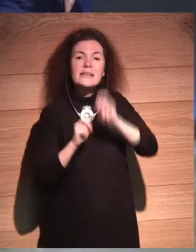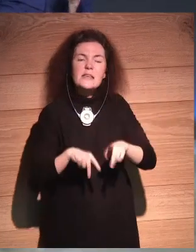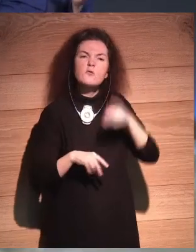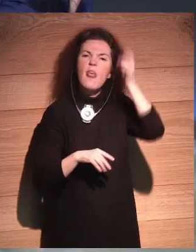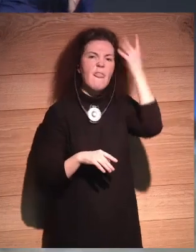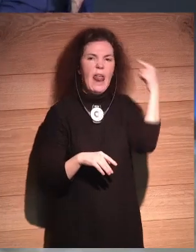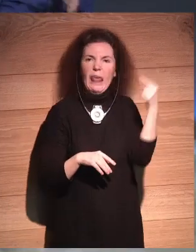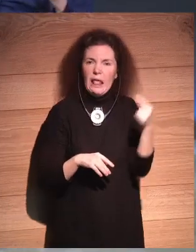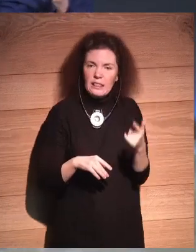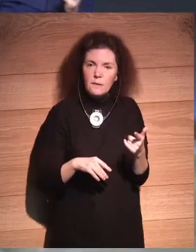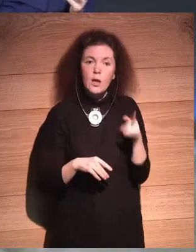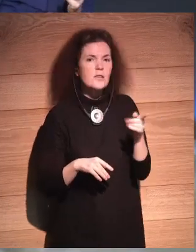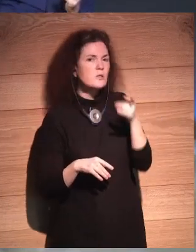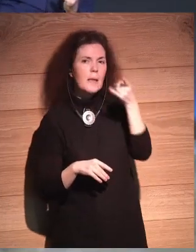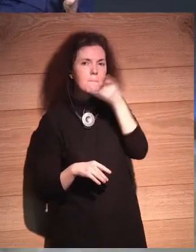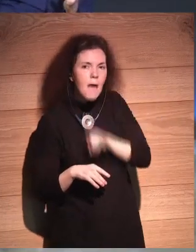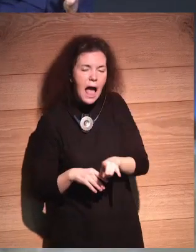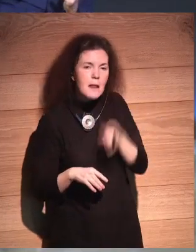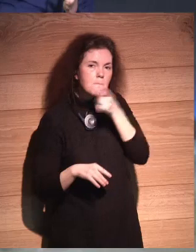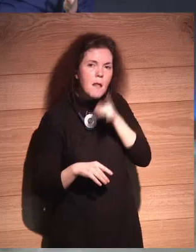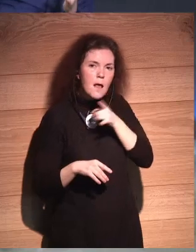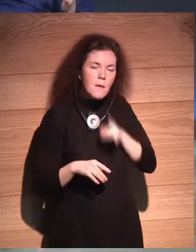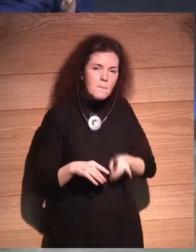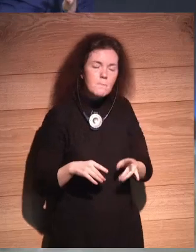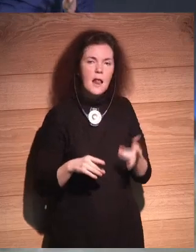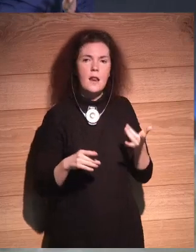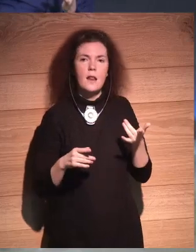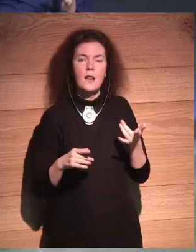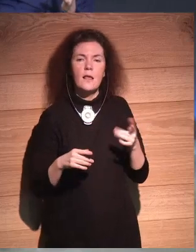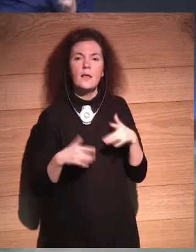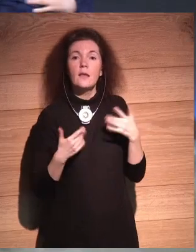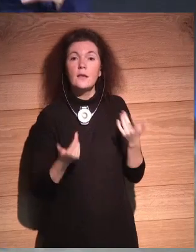Todo esto está mal, o se dice que está mal, de alguna forma,